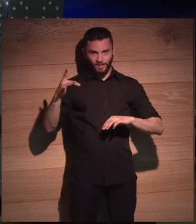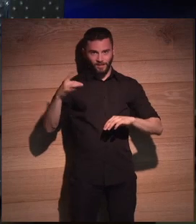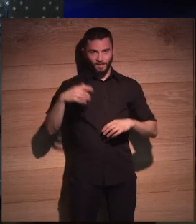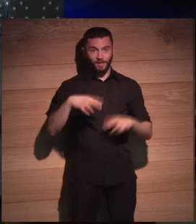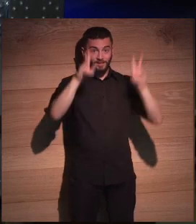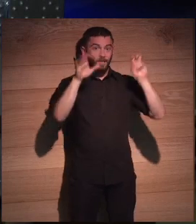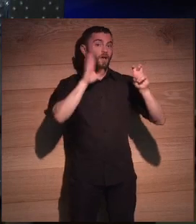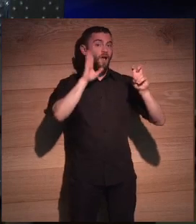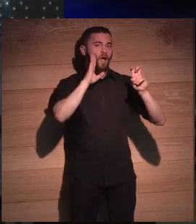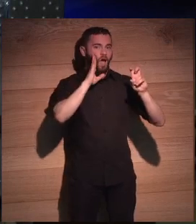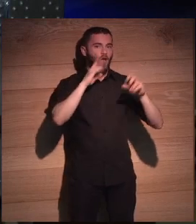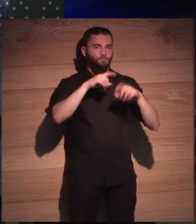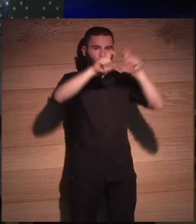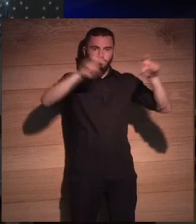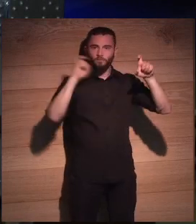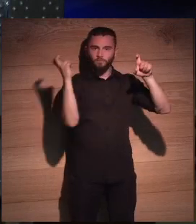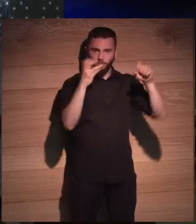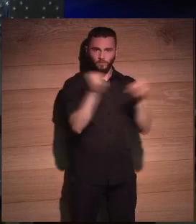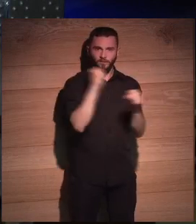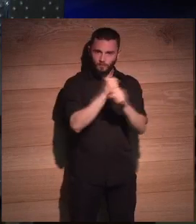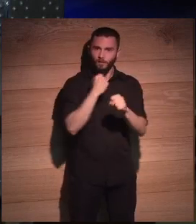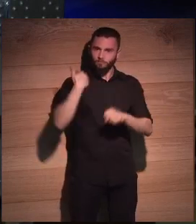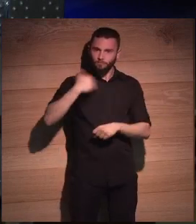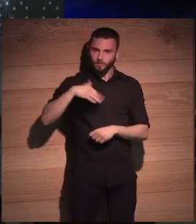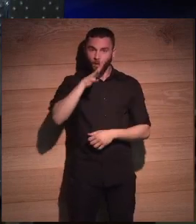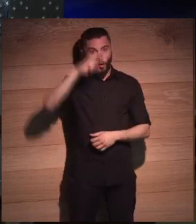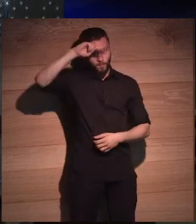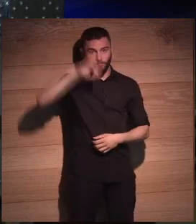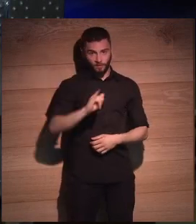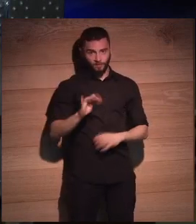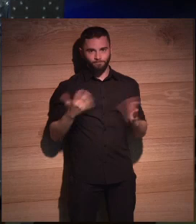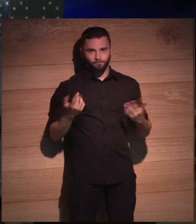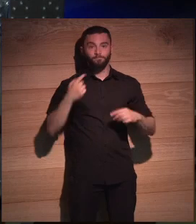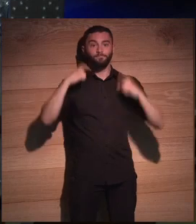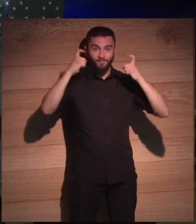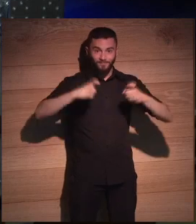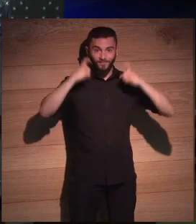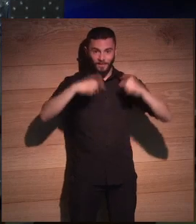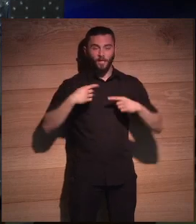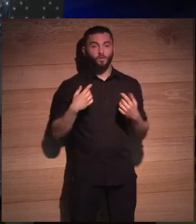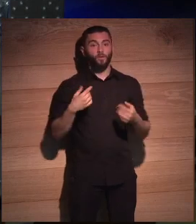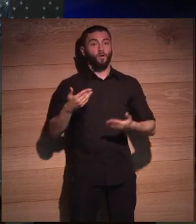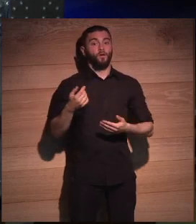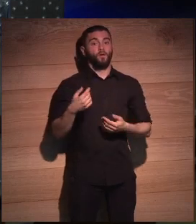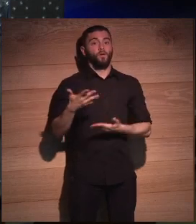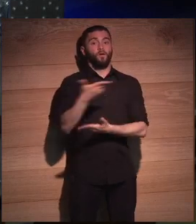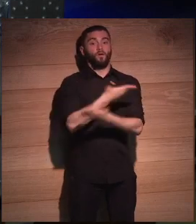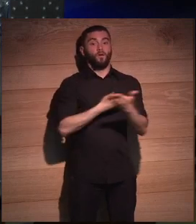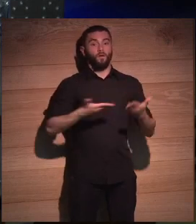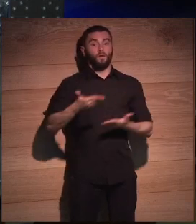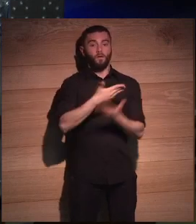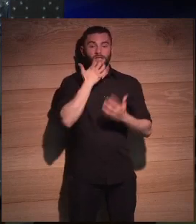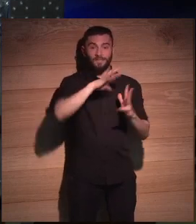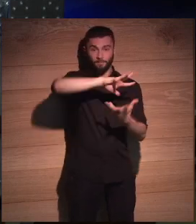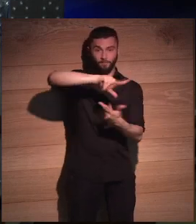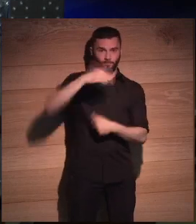ya, porque tienen una preocupación. Entonces, estamos intentando combinar todos esos esfuerzos y si os fijáis en las